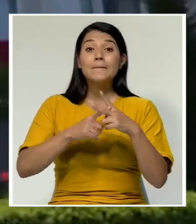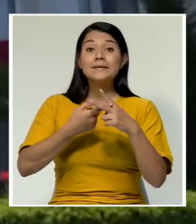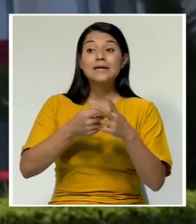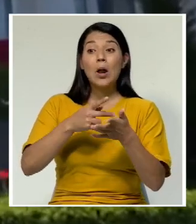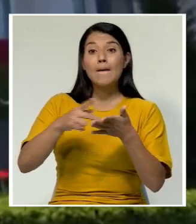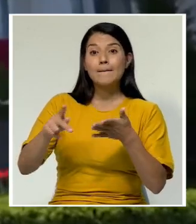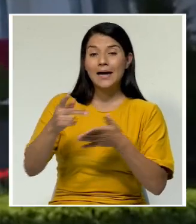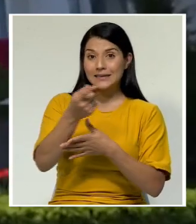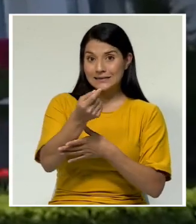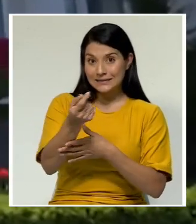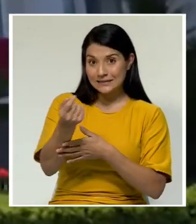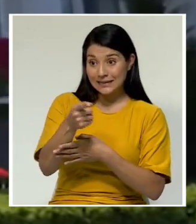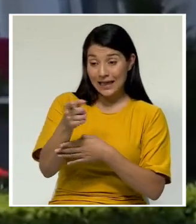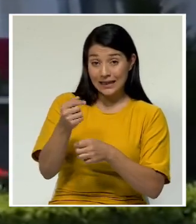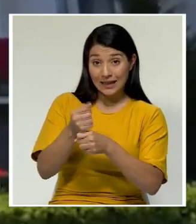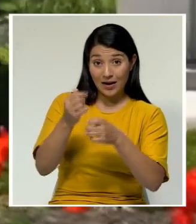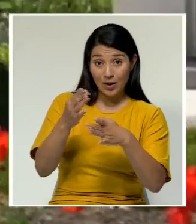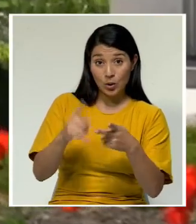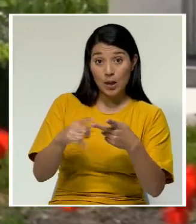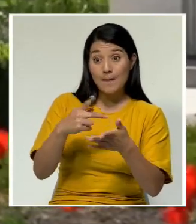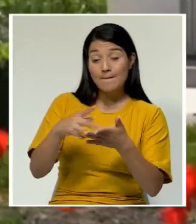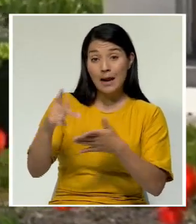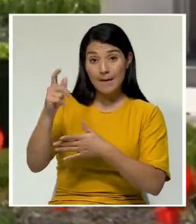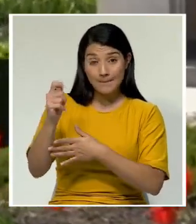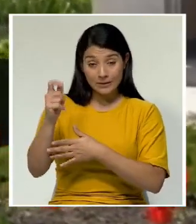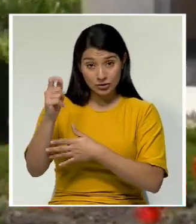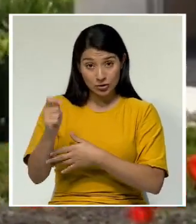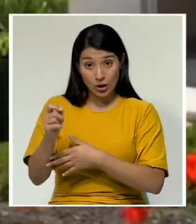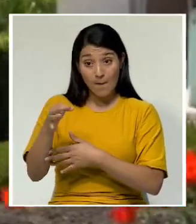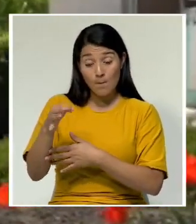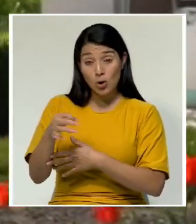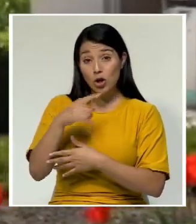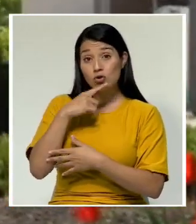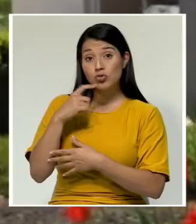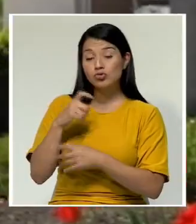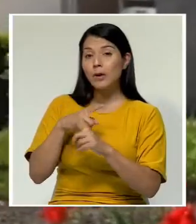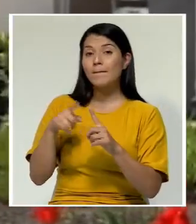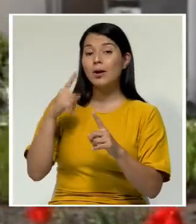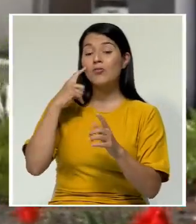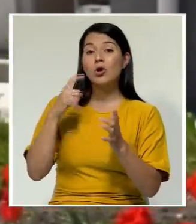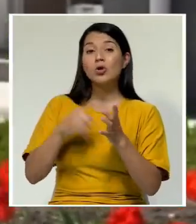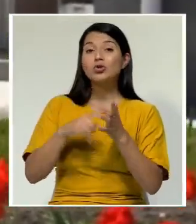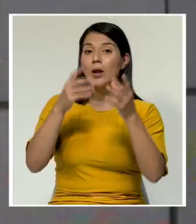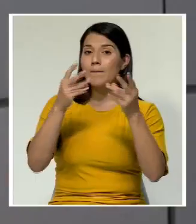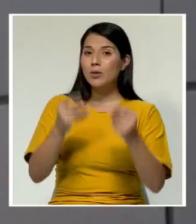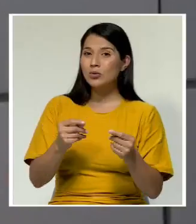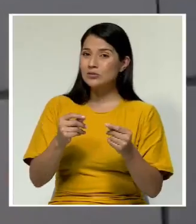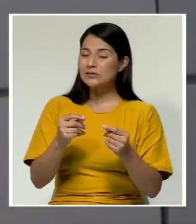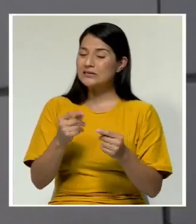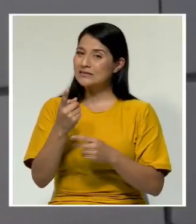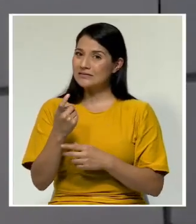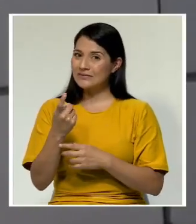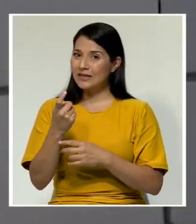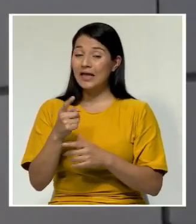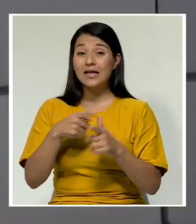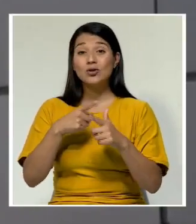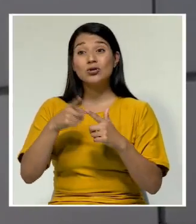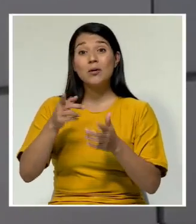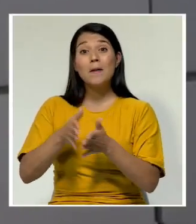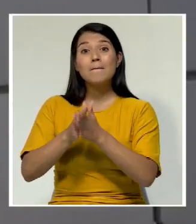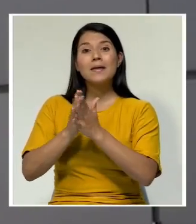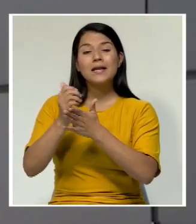un incremento de casi el 50% en la última semana. Y en las ciudades de Berdiansk, en el mar de